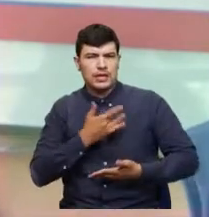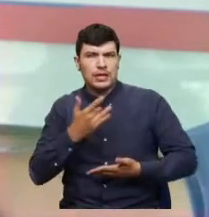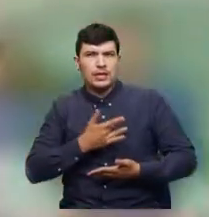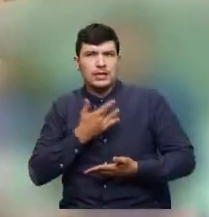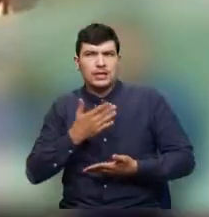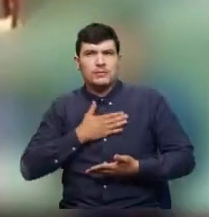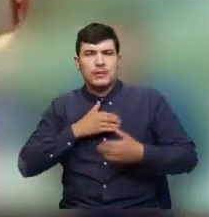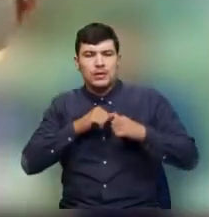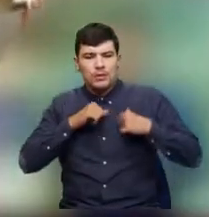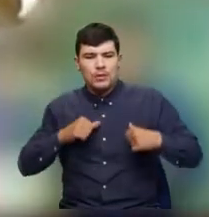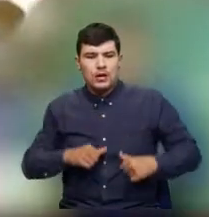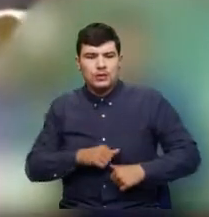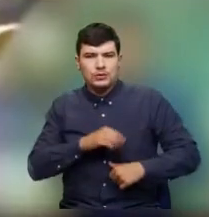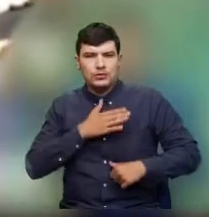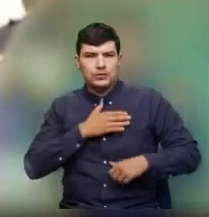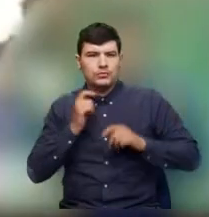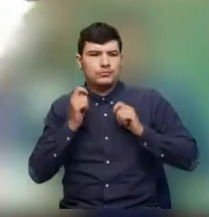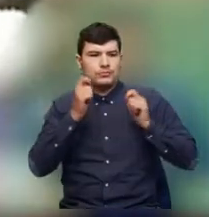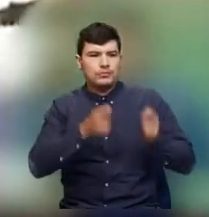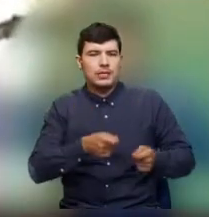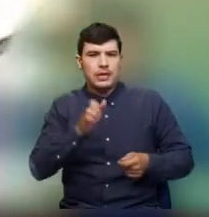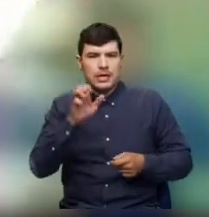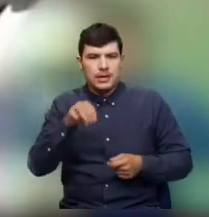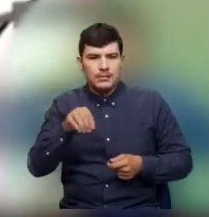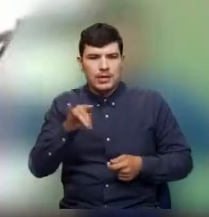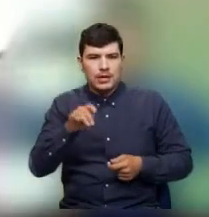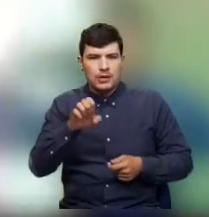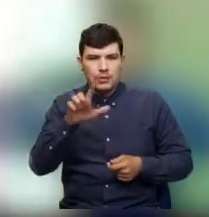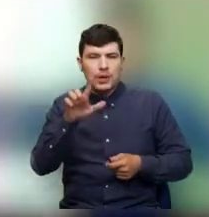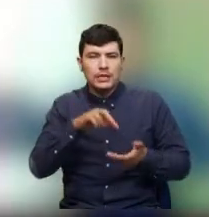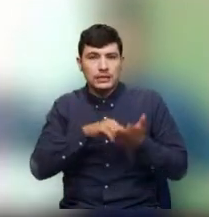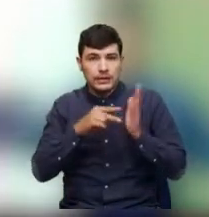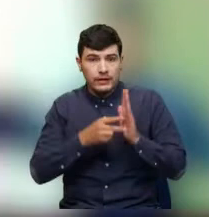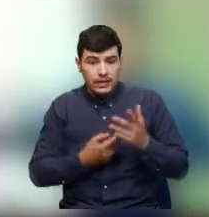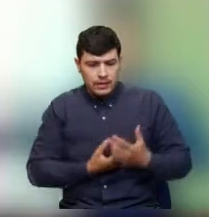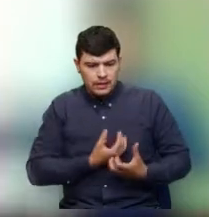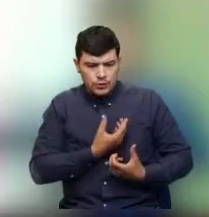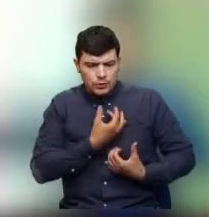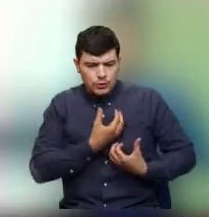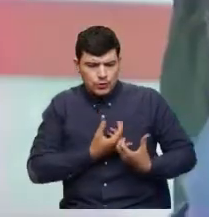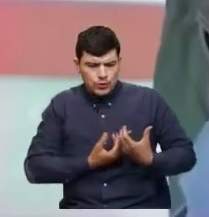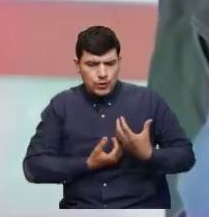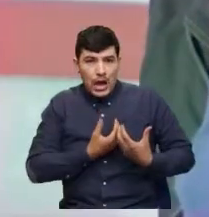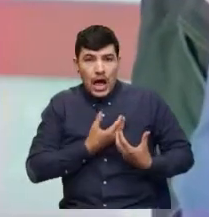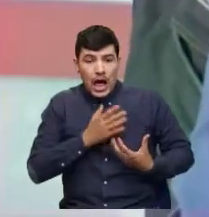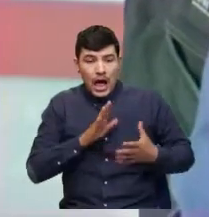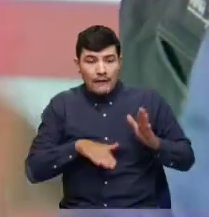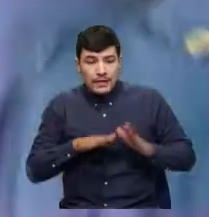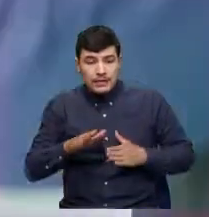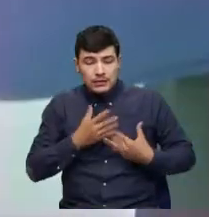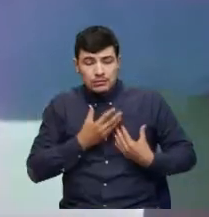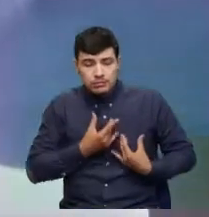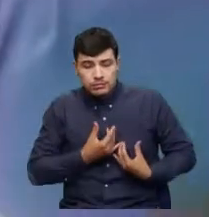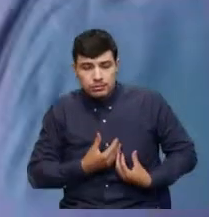ponerle Emanuel. El corazón de Emanuel es como una flama de una vela que por momentos se debilita